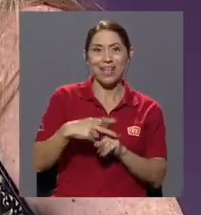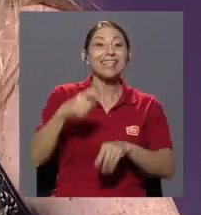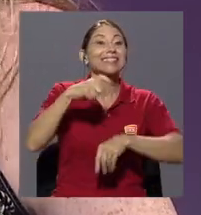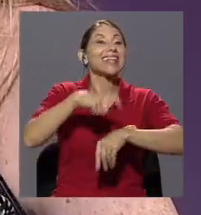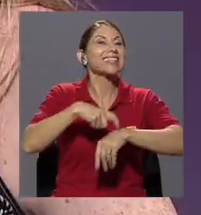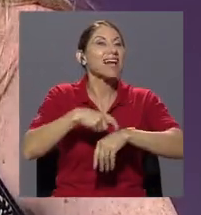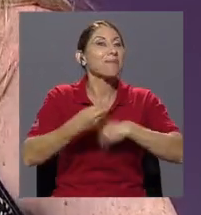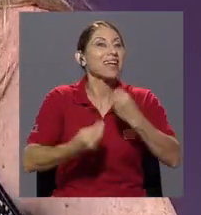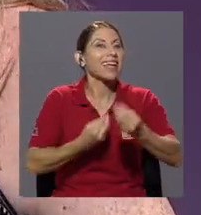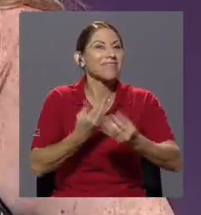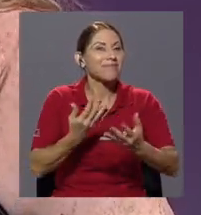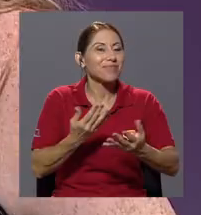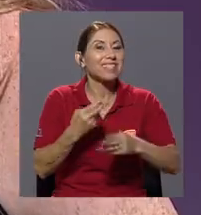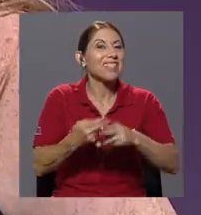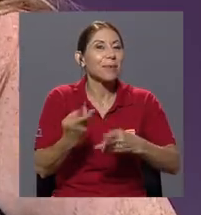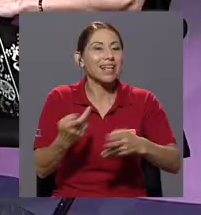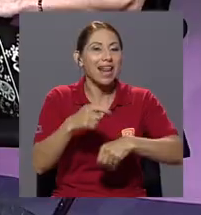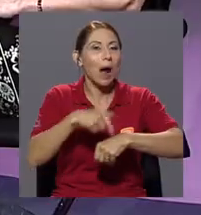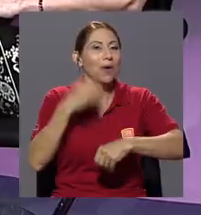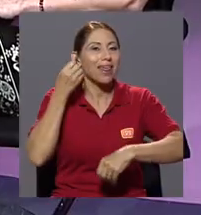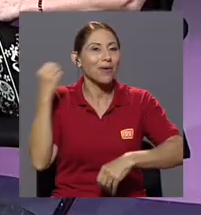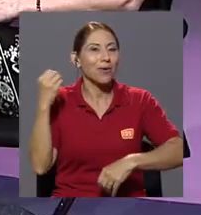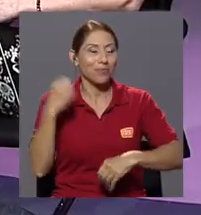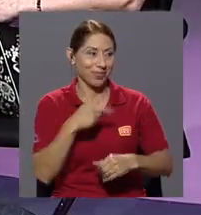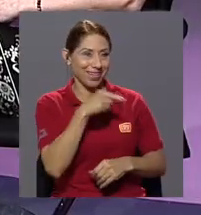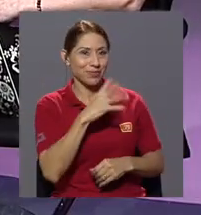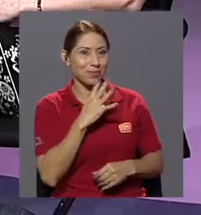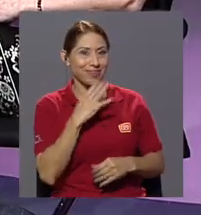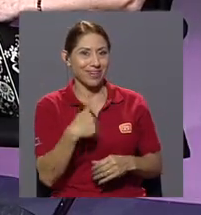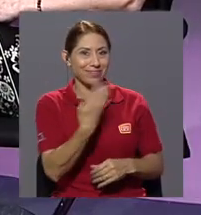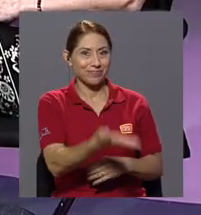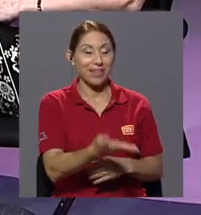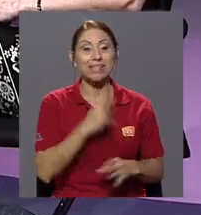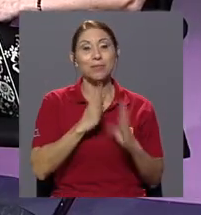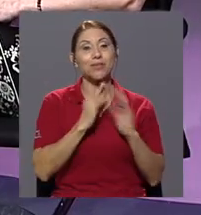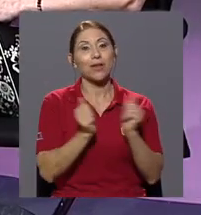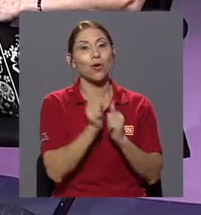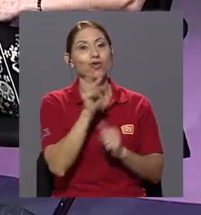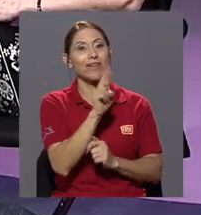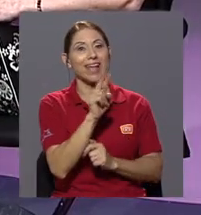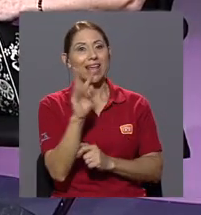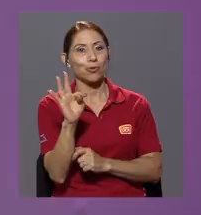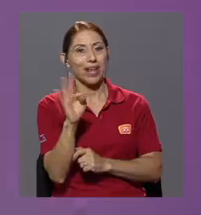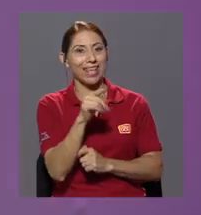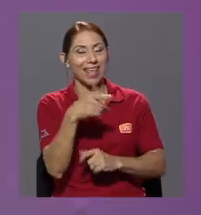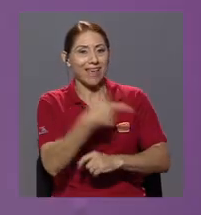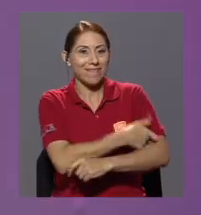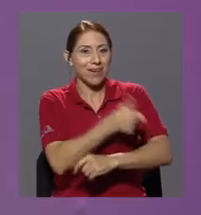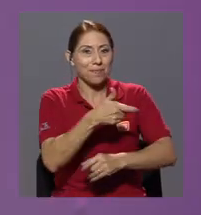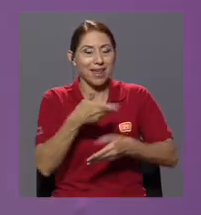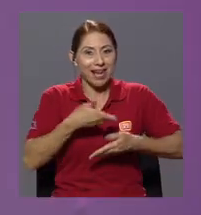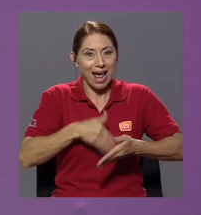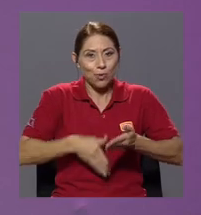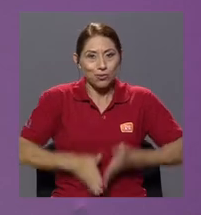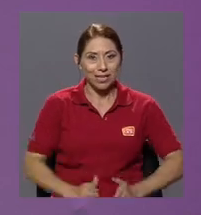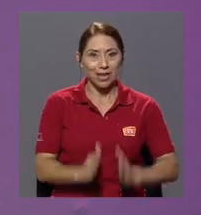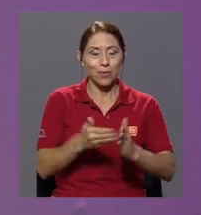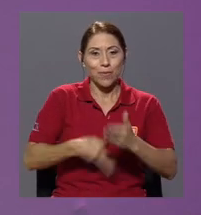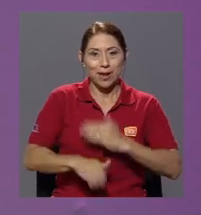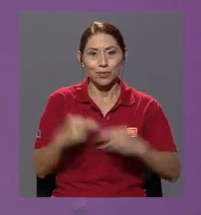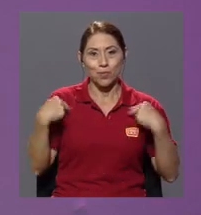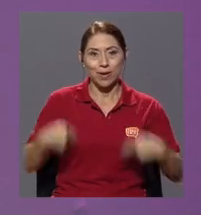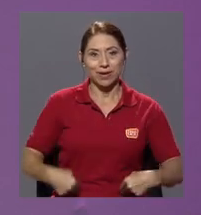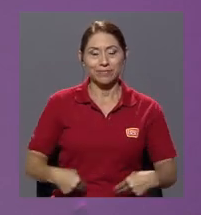poquito se llama de la hora de oro verdad vamos a retomar eso en el siguiente segmento estamos conversando con rebeca turek y